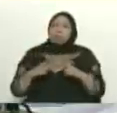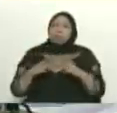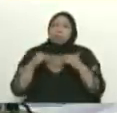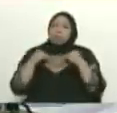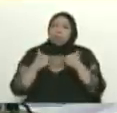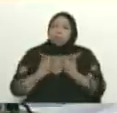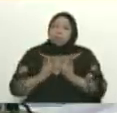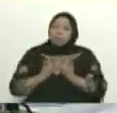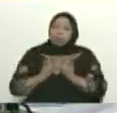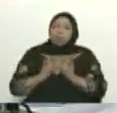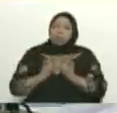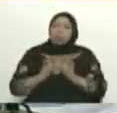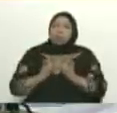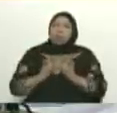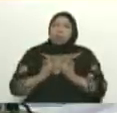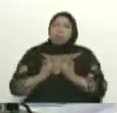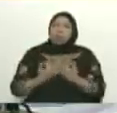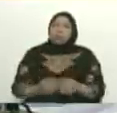Tibisay,